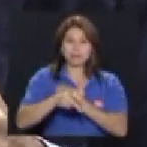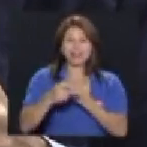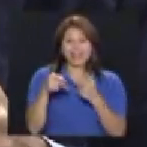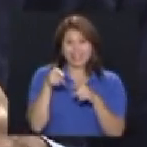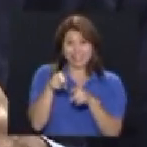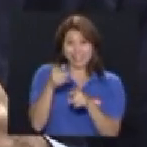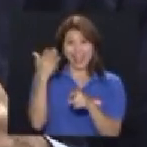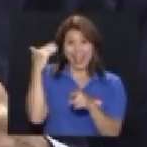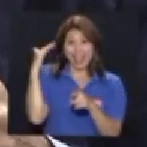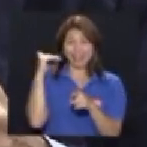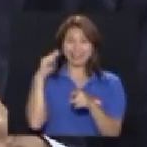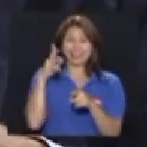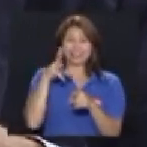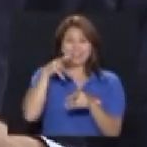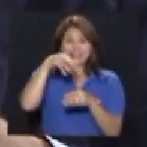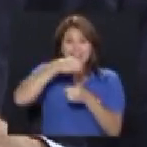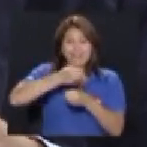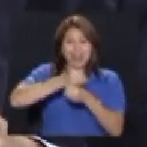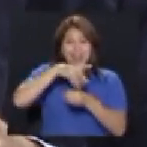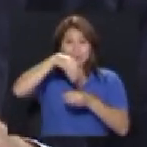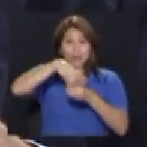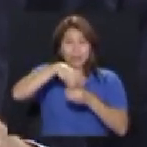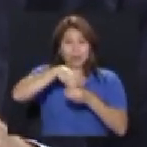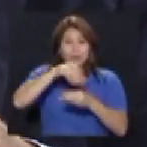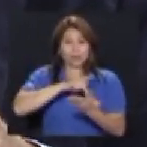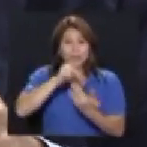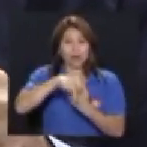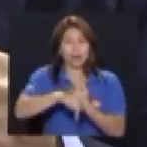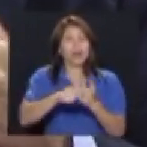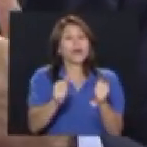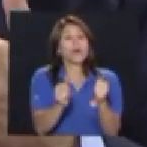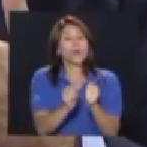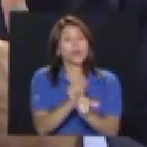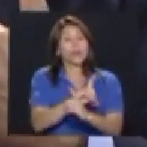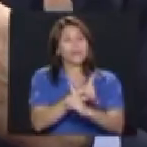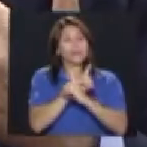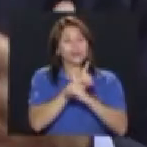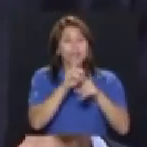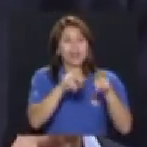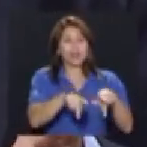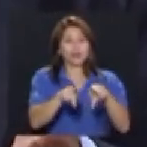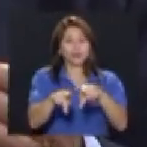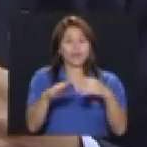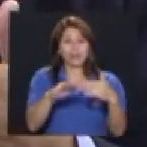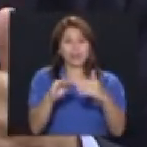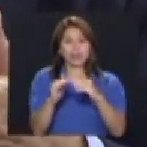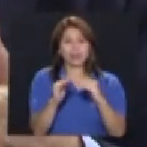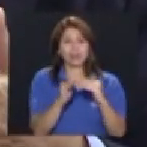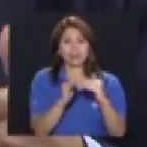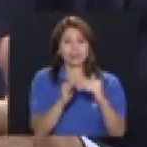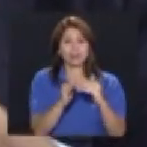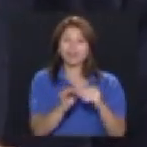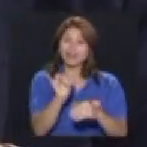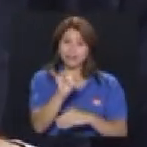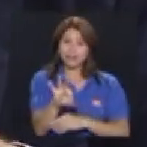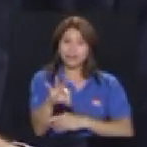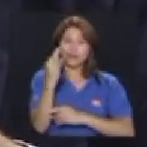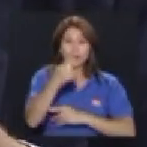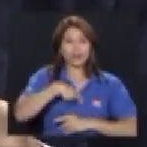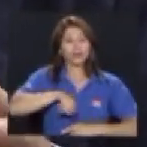programa como ejecutor nacional junto con la Defensoría de los Habitantes. Y así comenzamos a